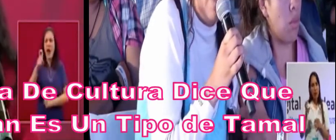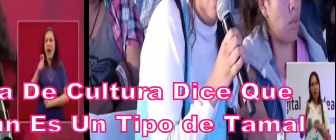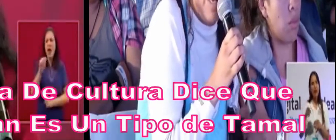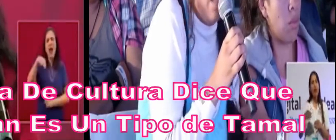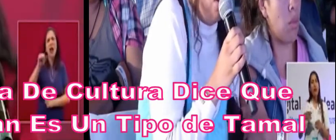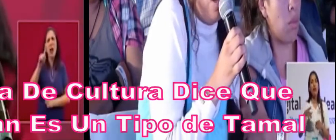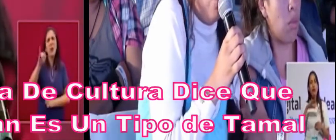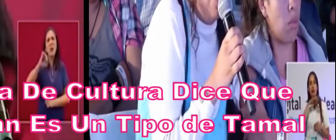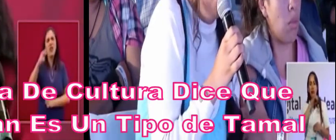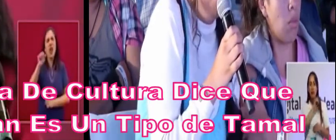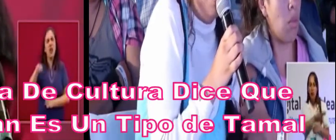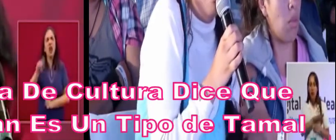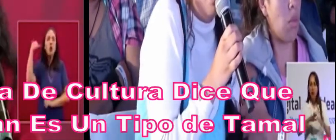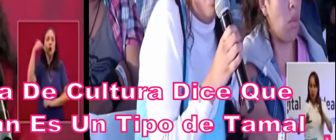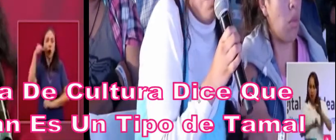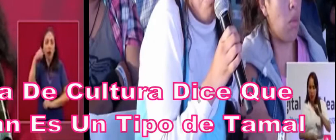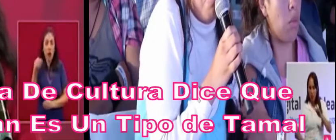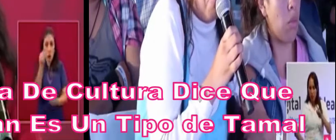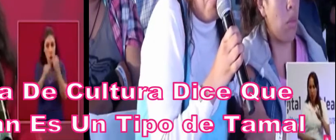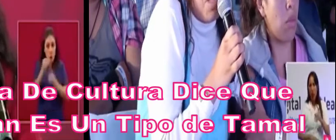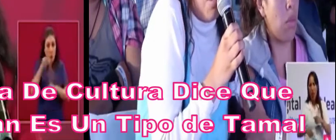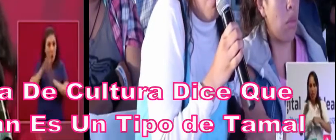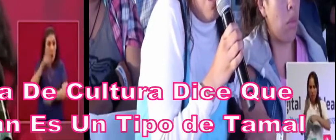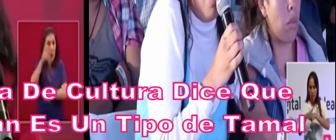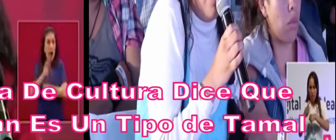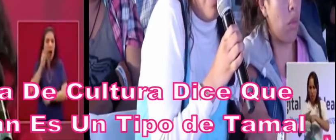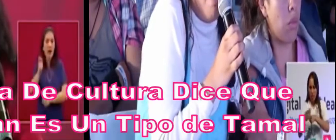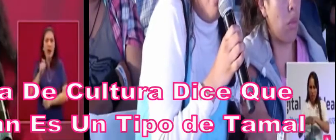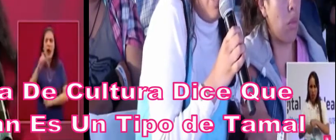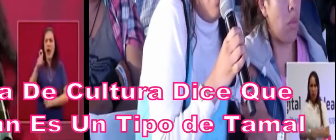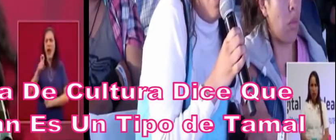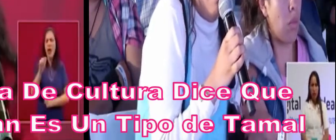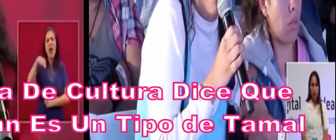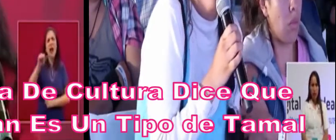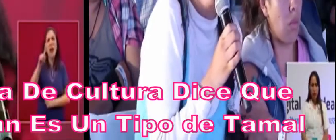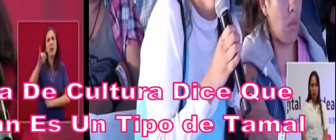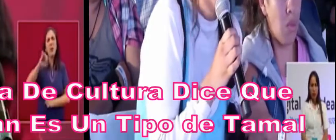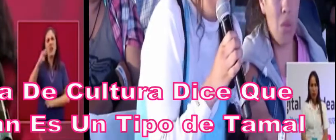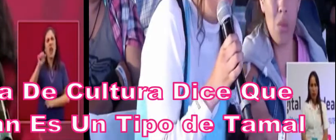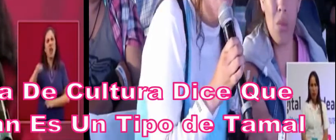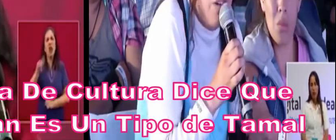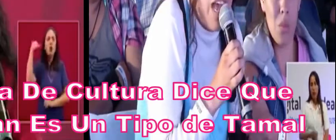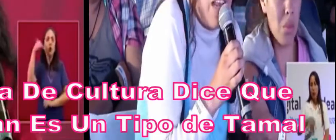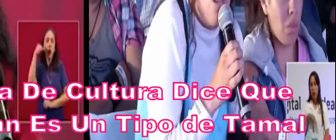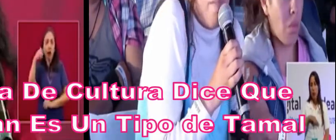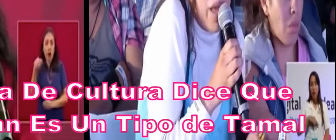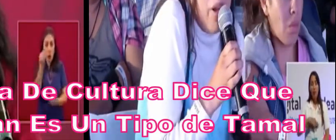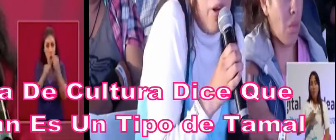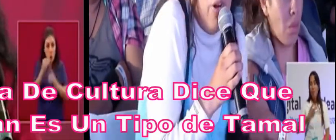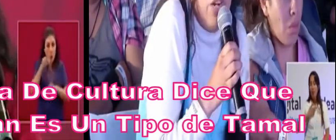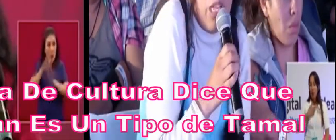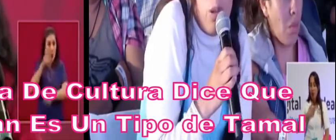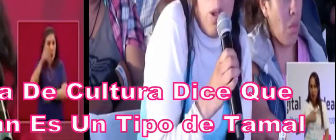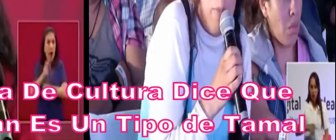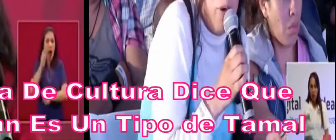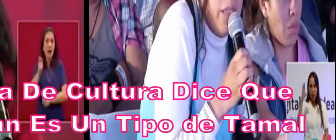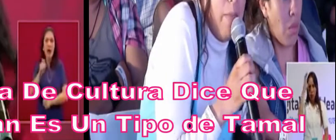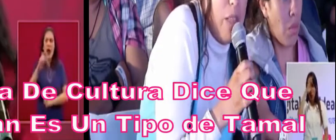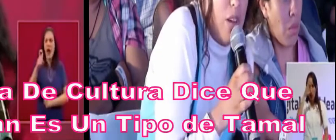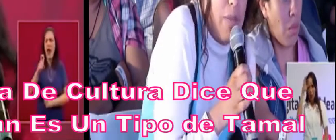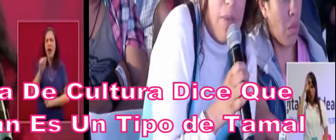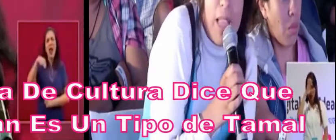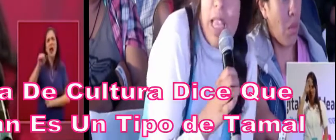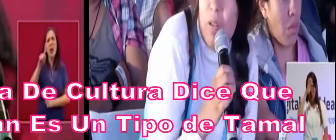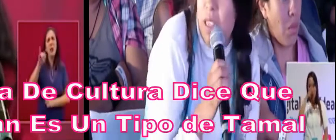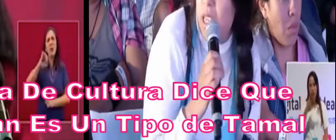Y celulares solares y licuadoras menos. Muchas más nos falta un puntito. Nada más que no queremos razonar. No pego, no grito, no empujo en